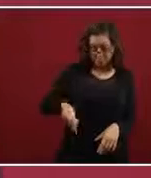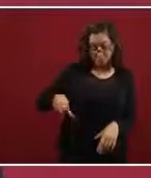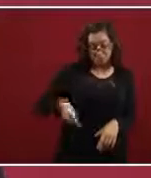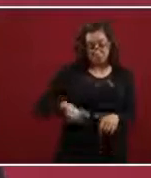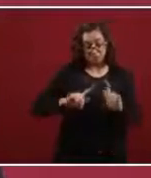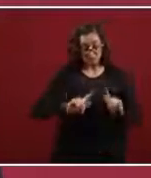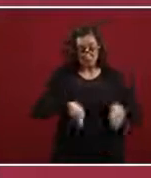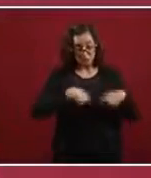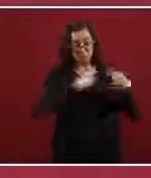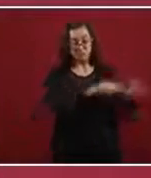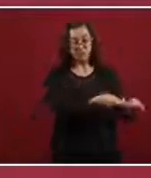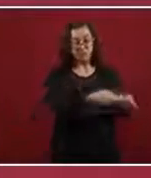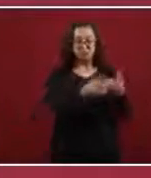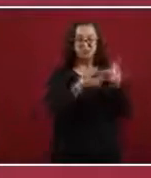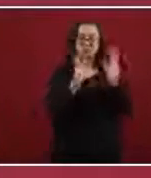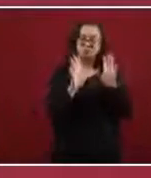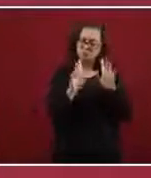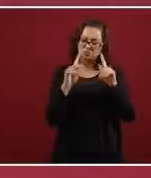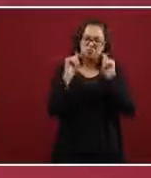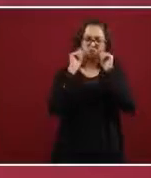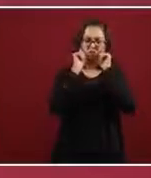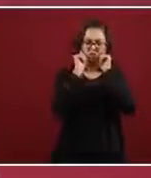les cueste trabajo